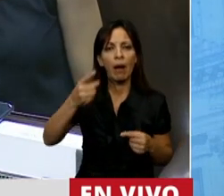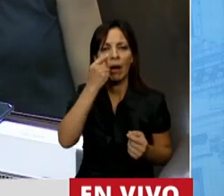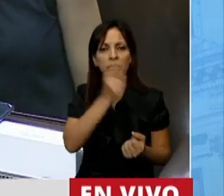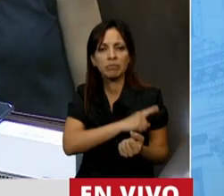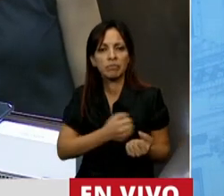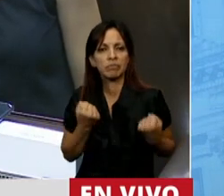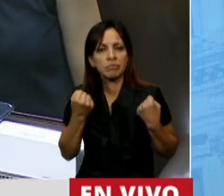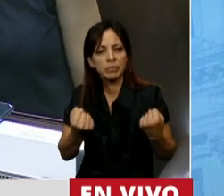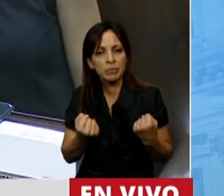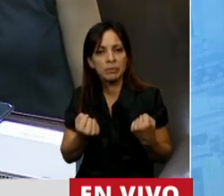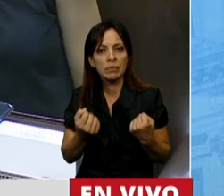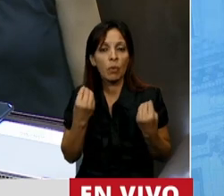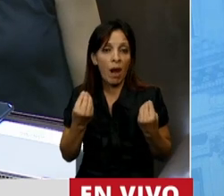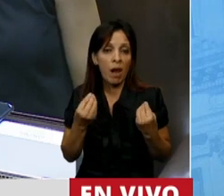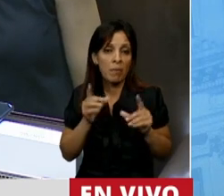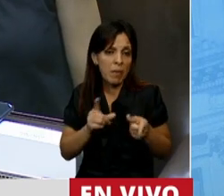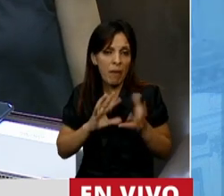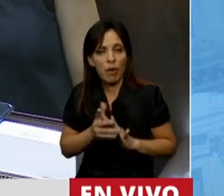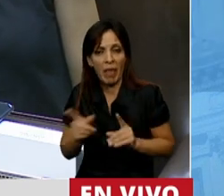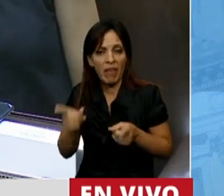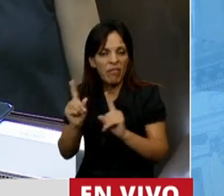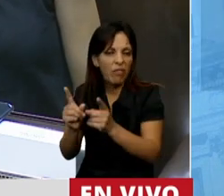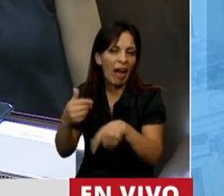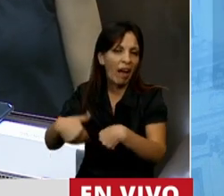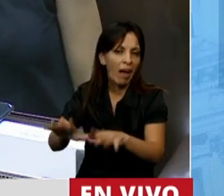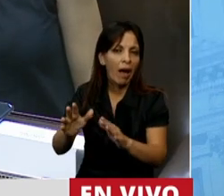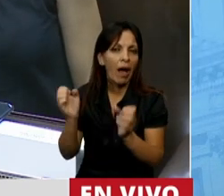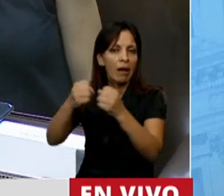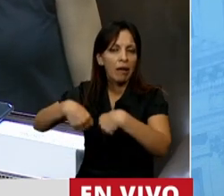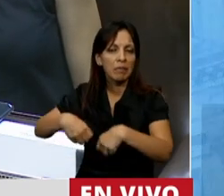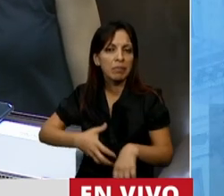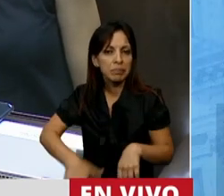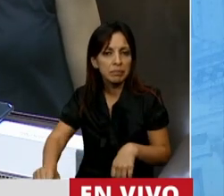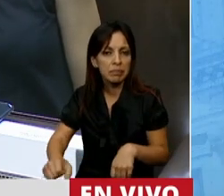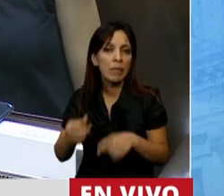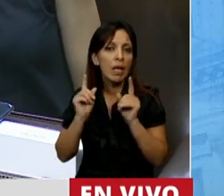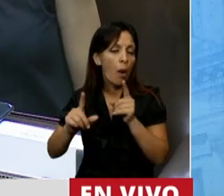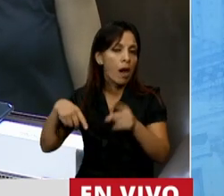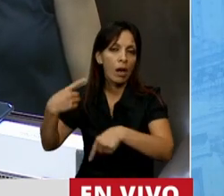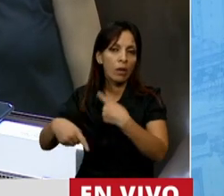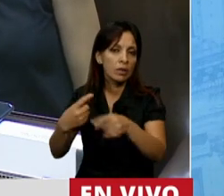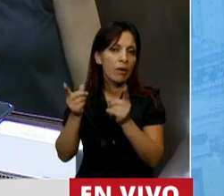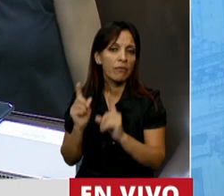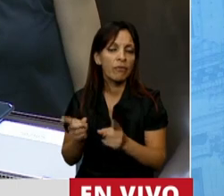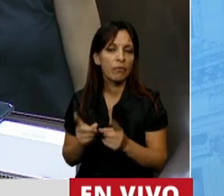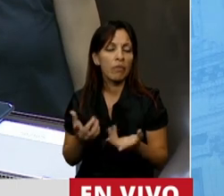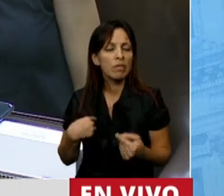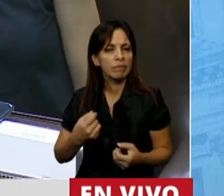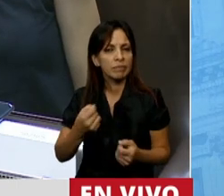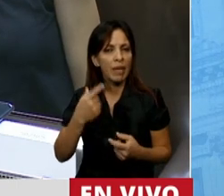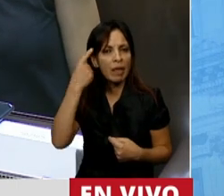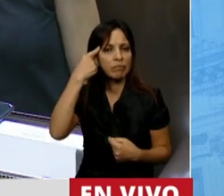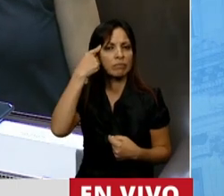lo es sostener el aborto en la clandestinidad, van a seguir sucediendo estas cosas. Y esto me hace preguntar